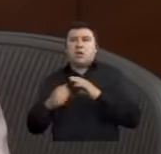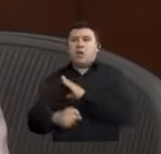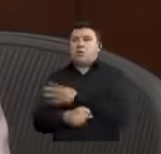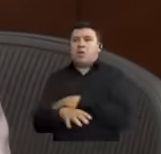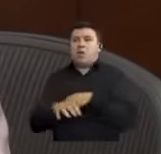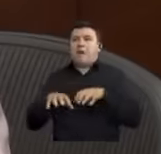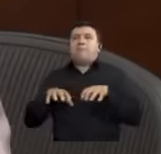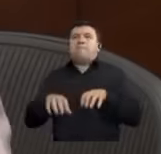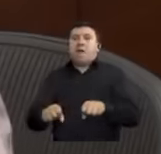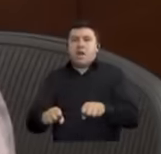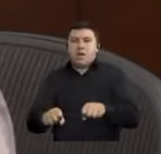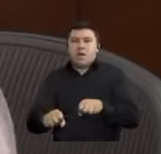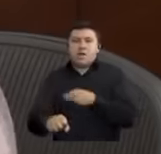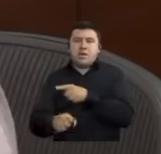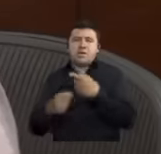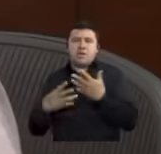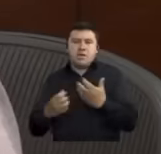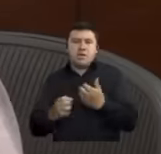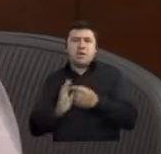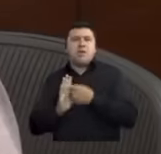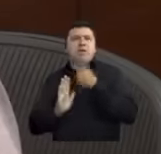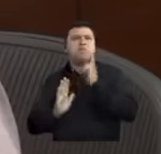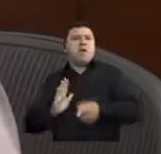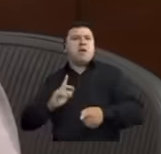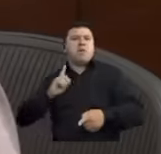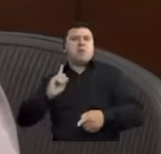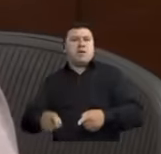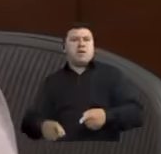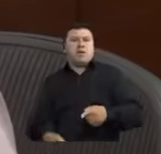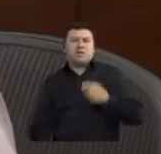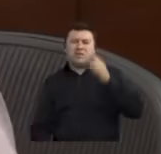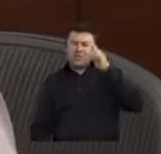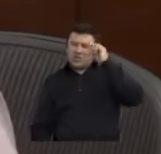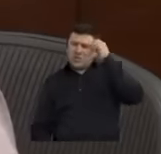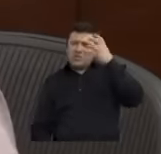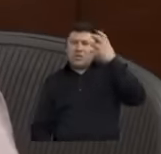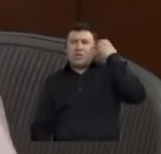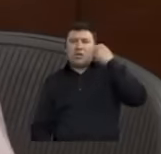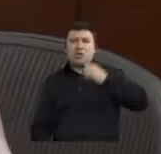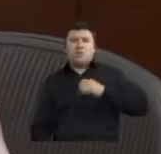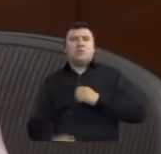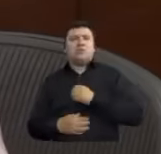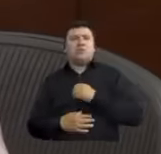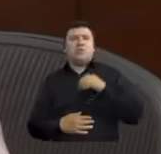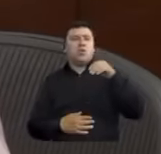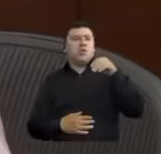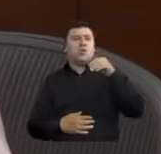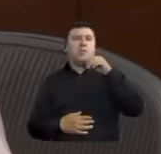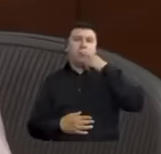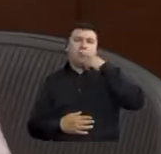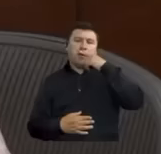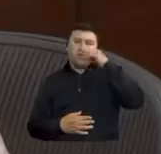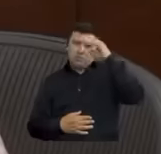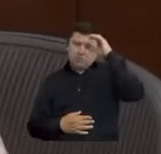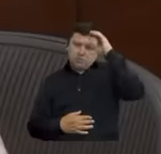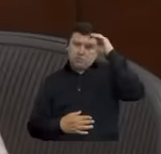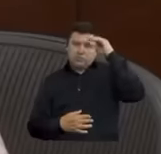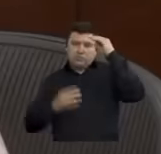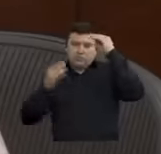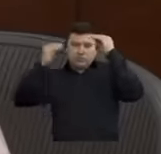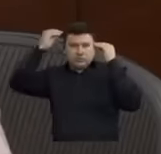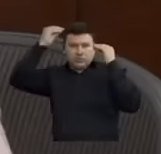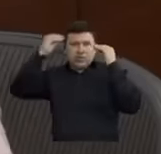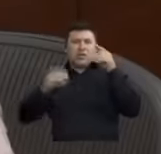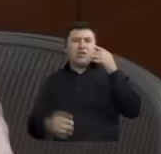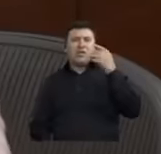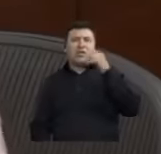poder, como lo hicieron los dictadores Ortega y Maduro. Destruyó la